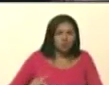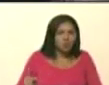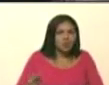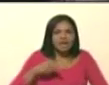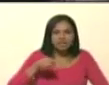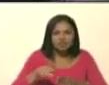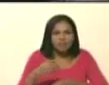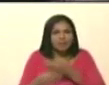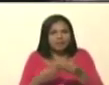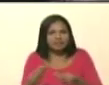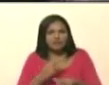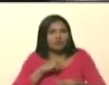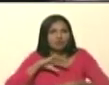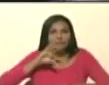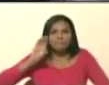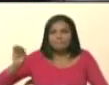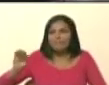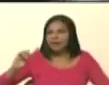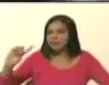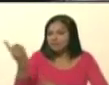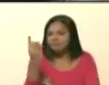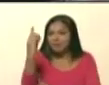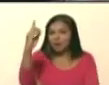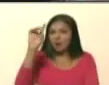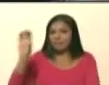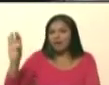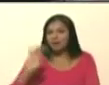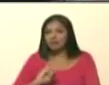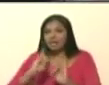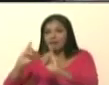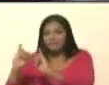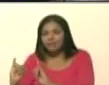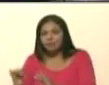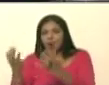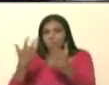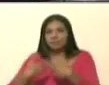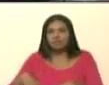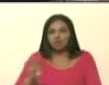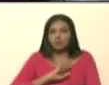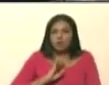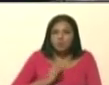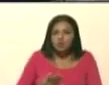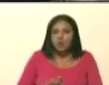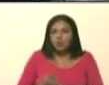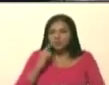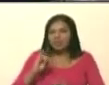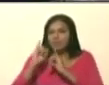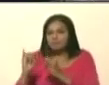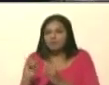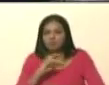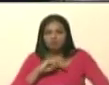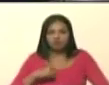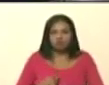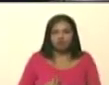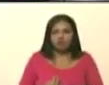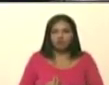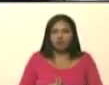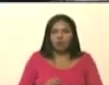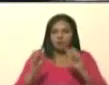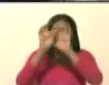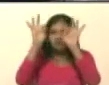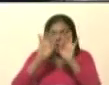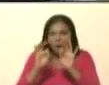es por el país es por ustedes señores empresarios el modelo